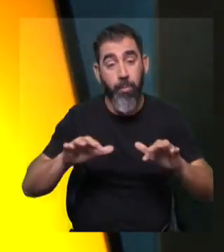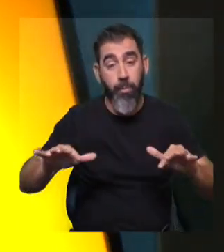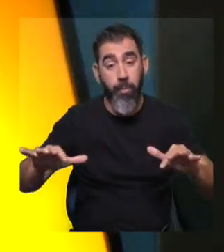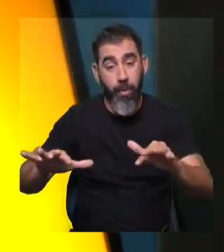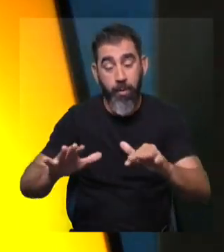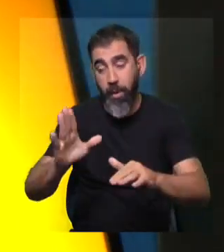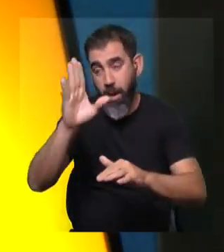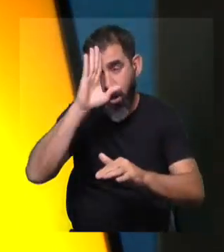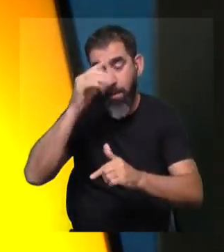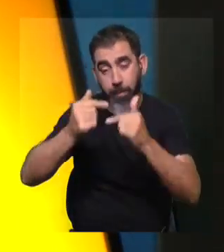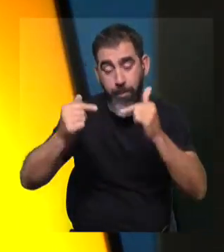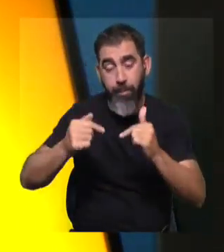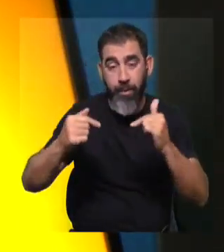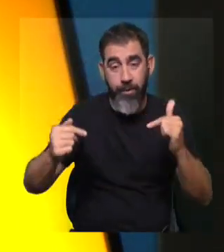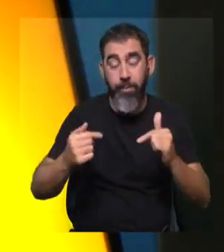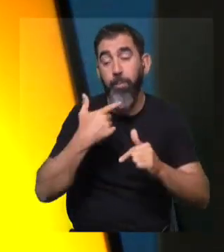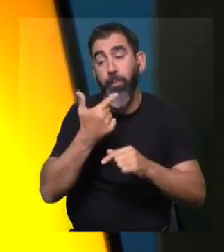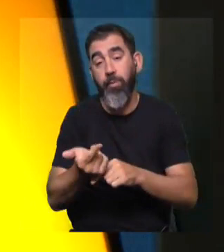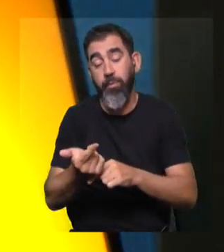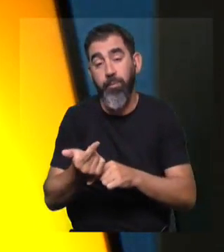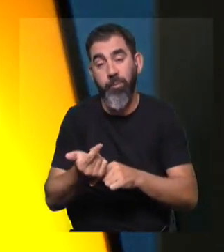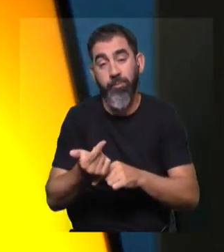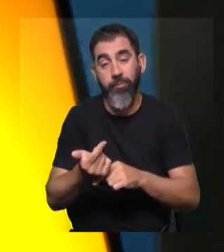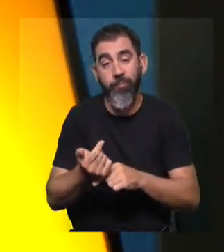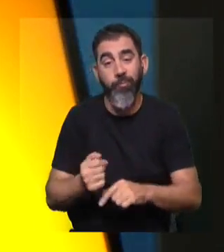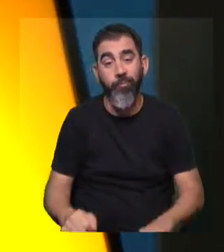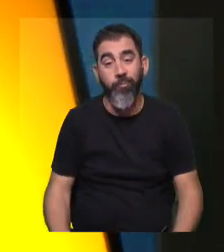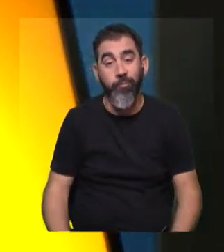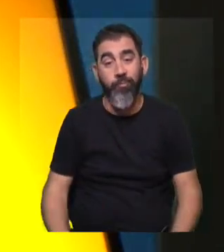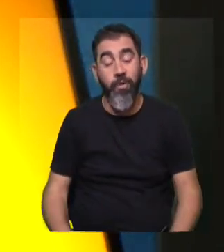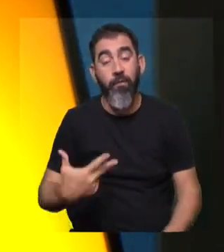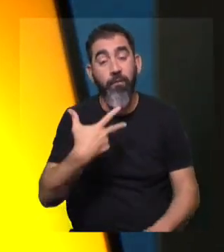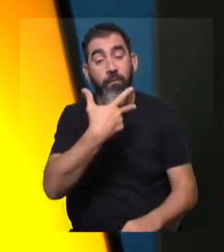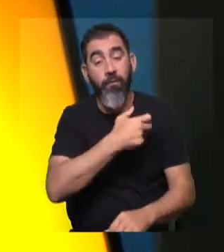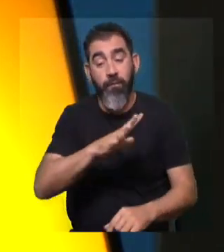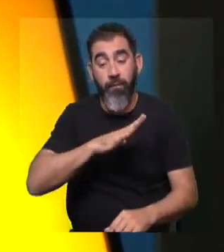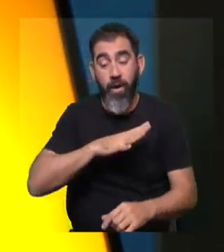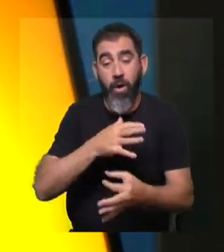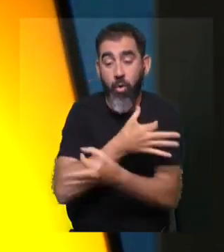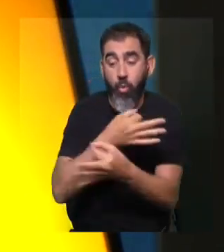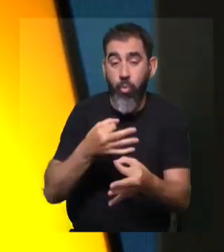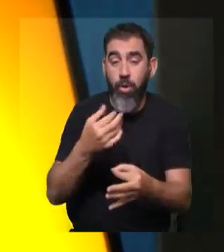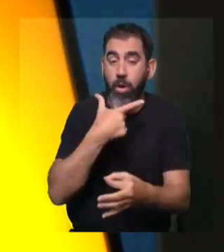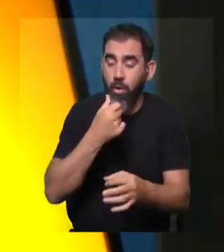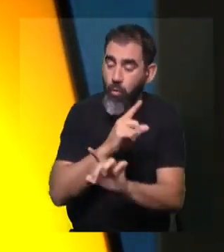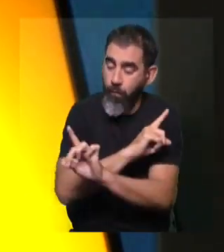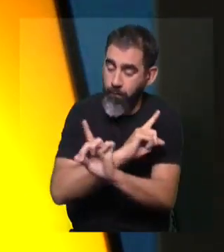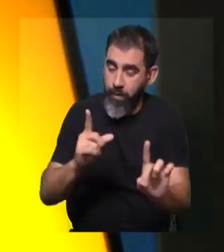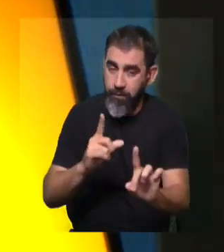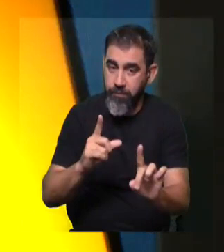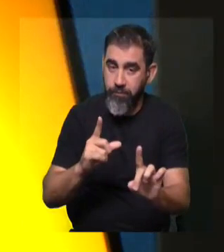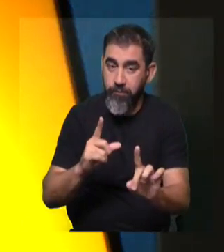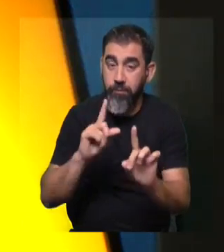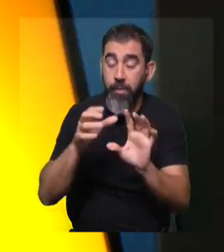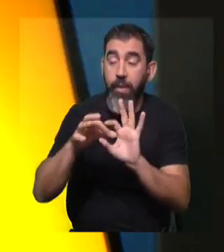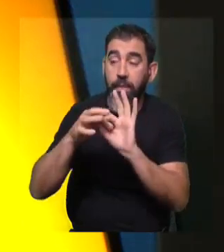varias enseñanzas. Una de ellas es que tener las vacunas en tiempo y forma no es sencillo, sobre todo cuando se